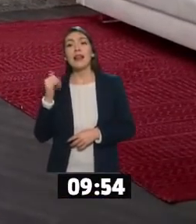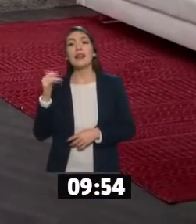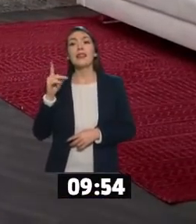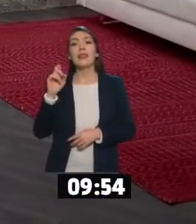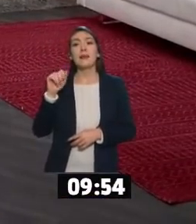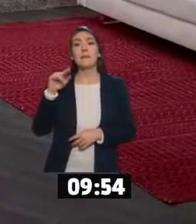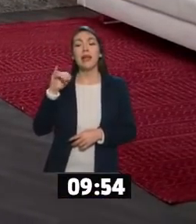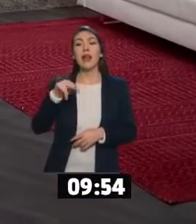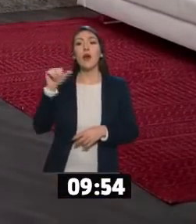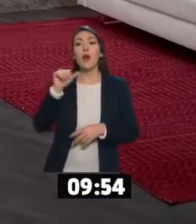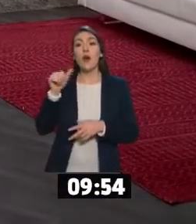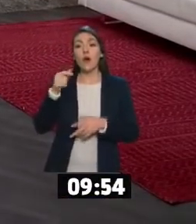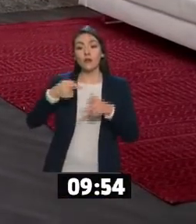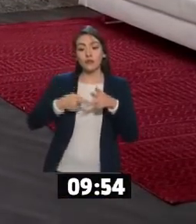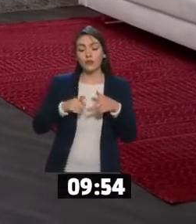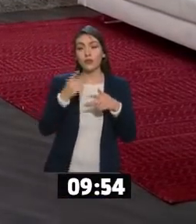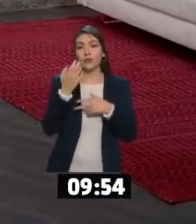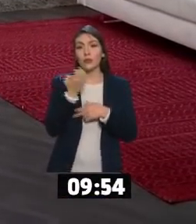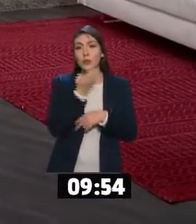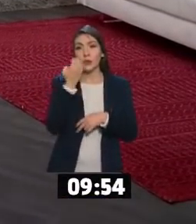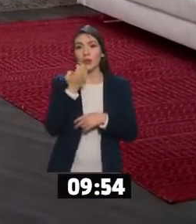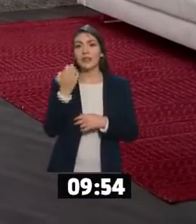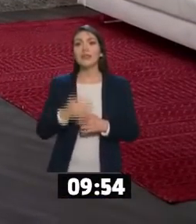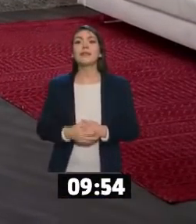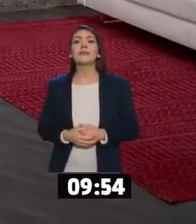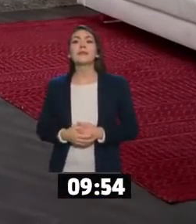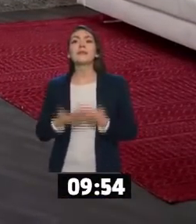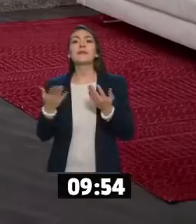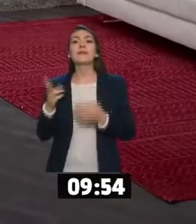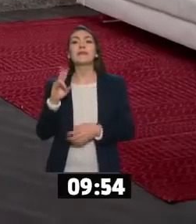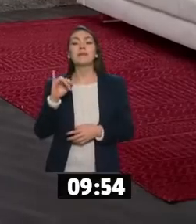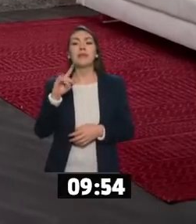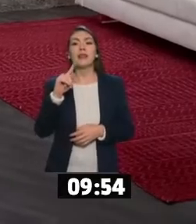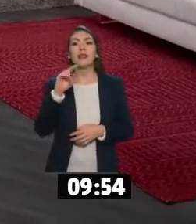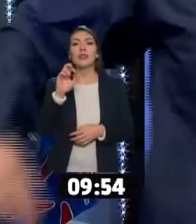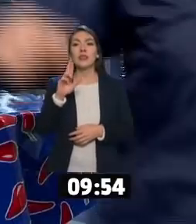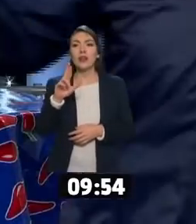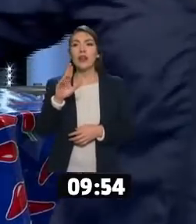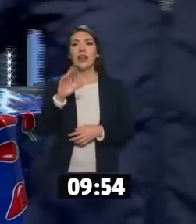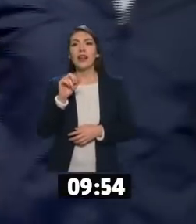clase. Saludos para Víctor Dan. Cadera.